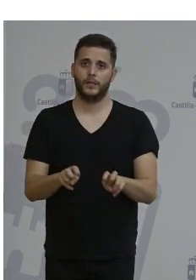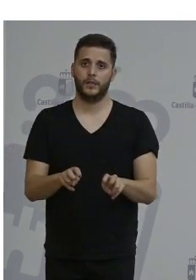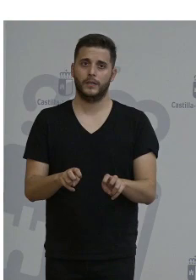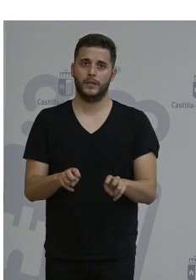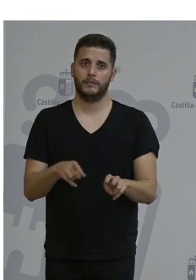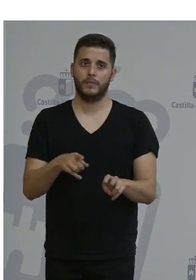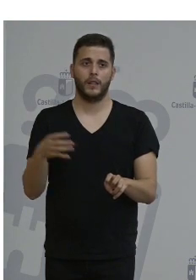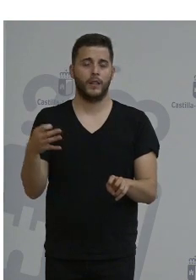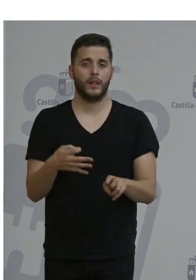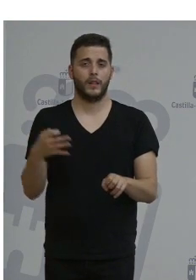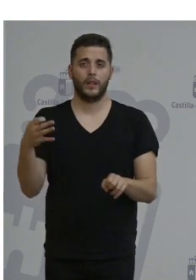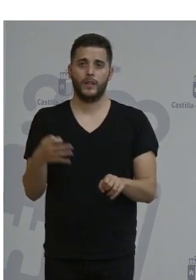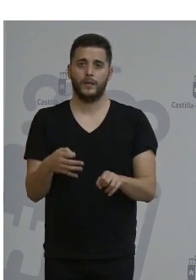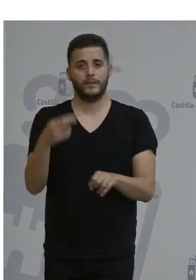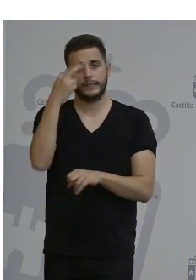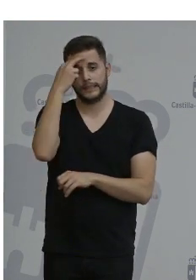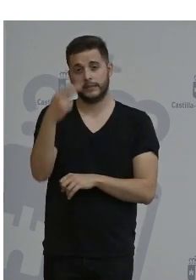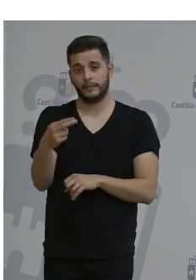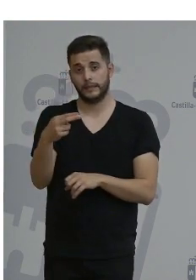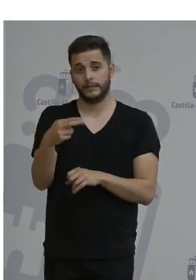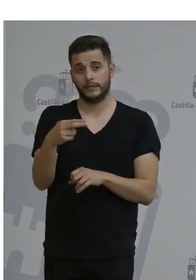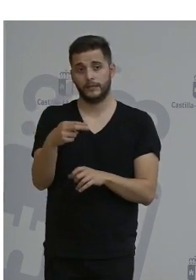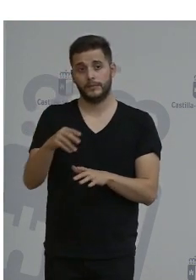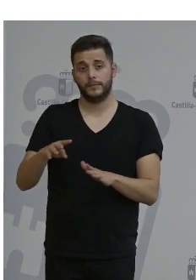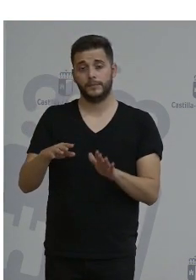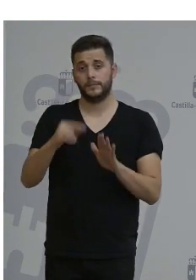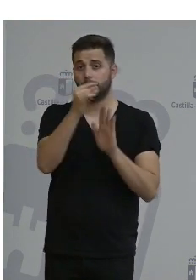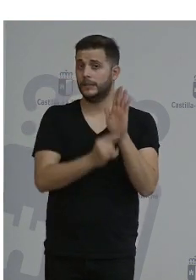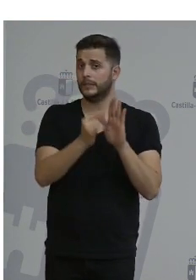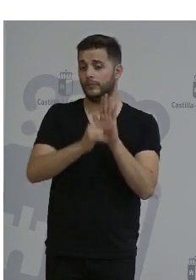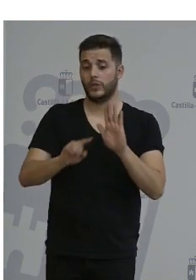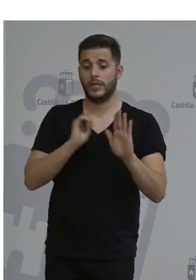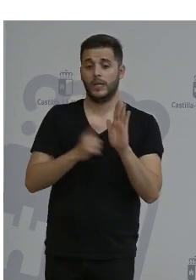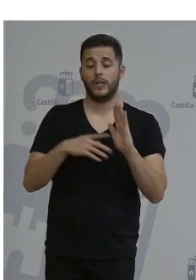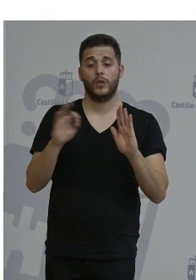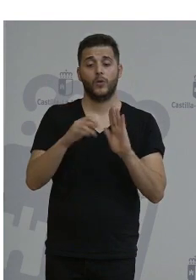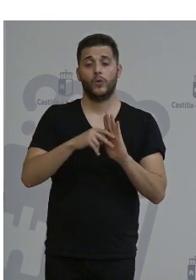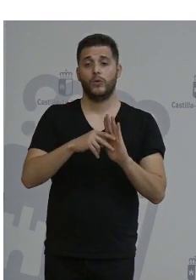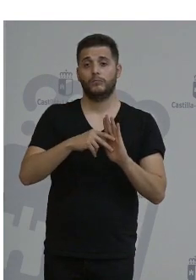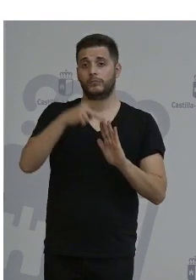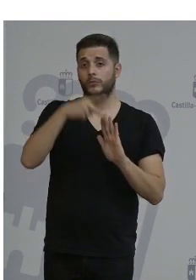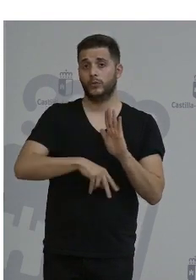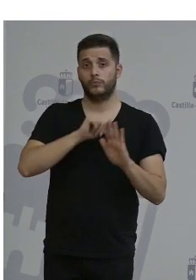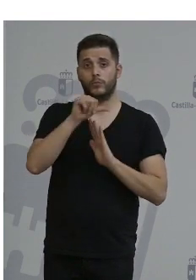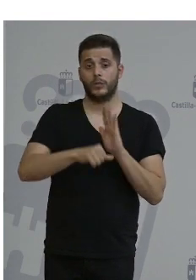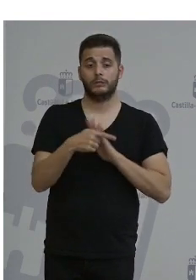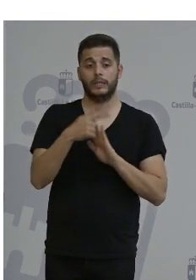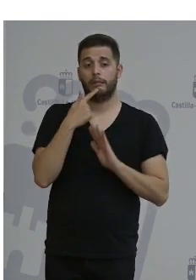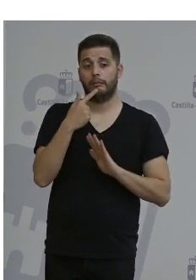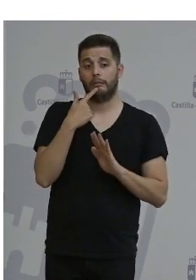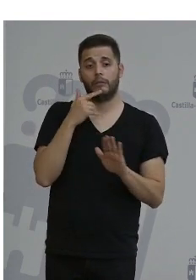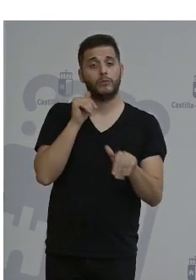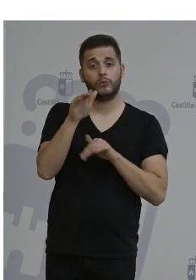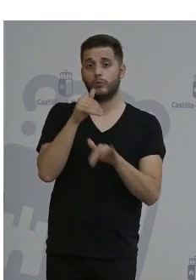tienen que respetar esos principios que la ley o el marco normativo nos impone, que es el del concurso oposición,